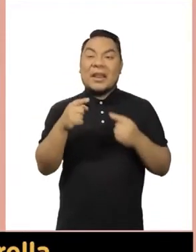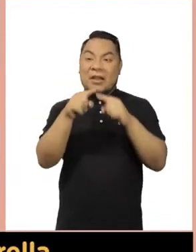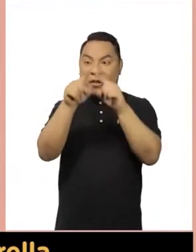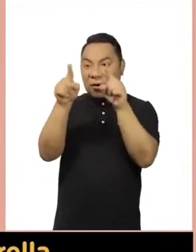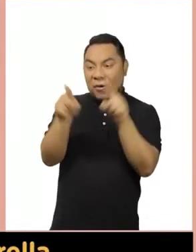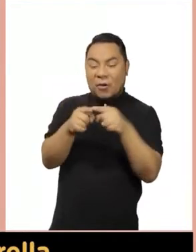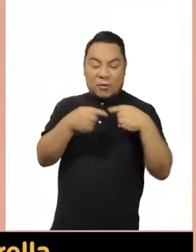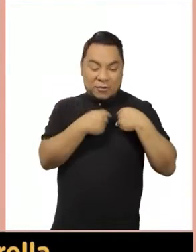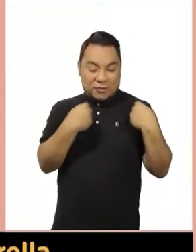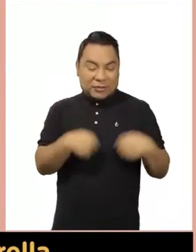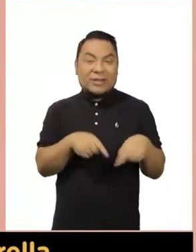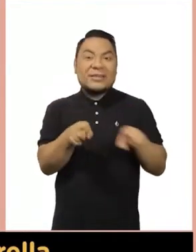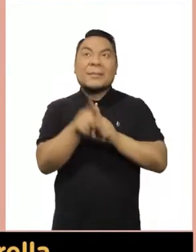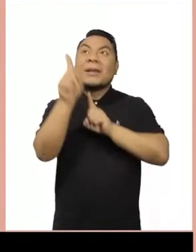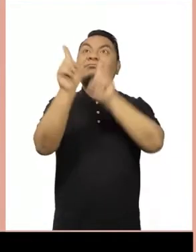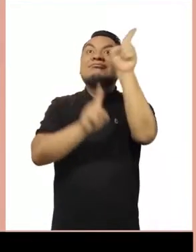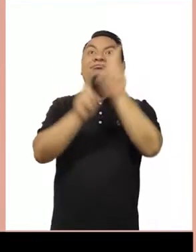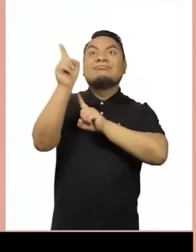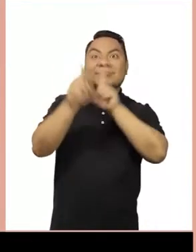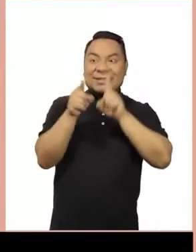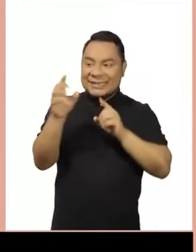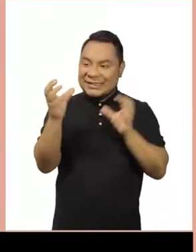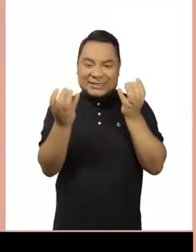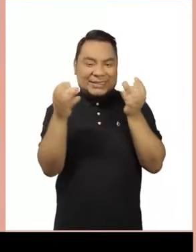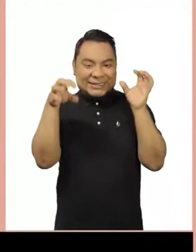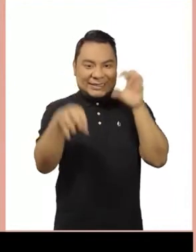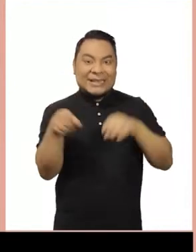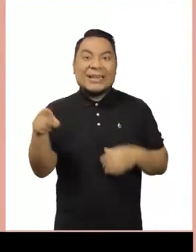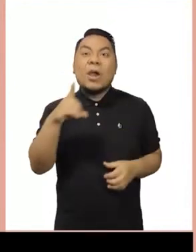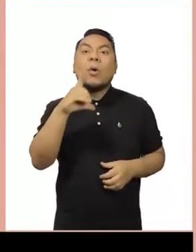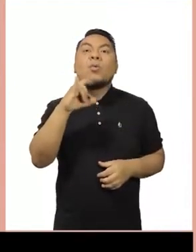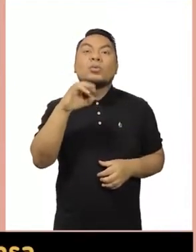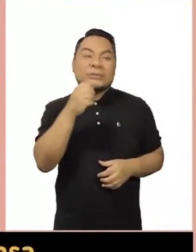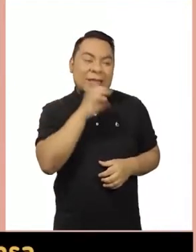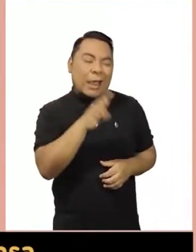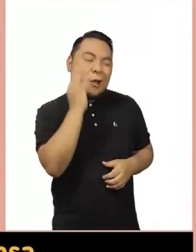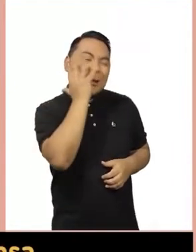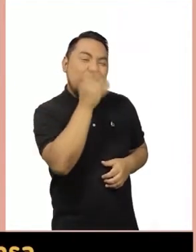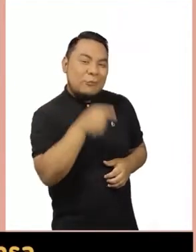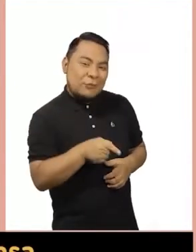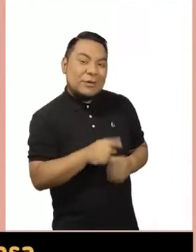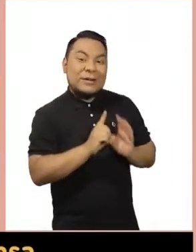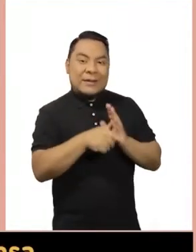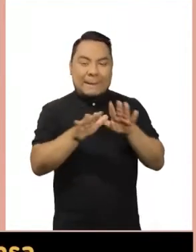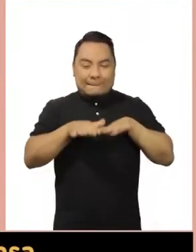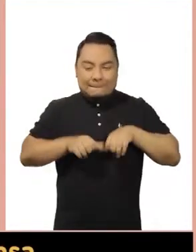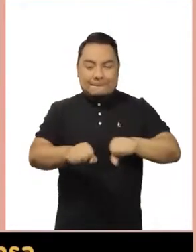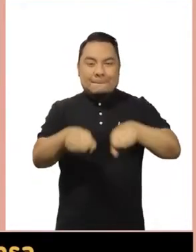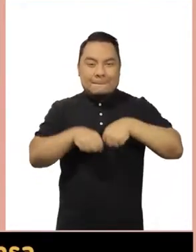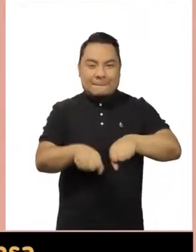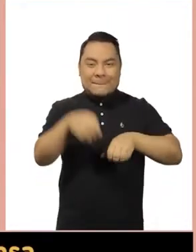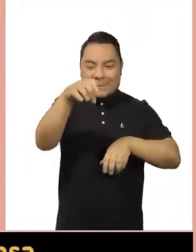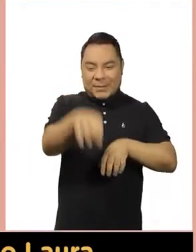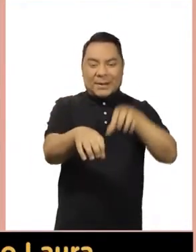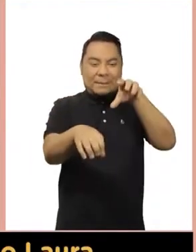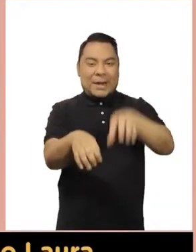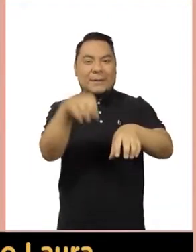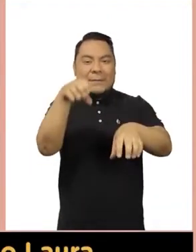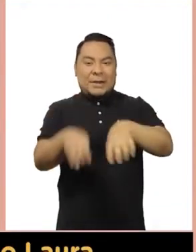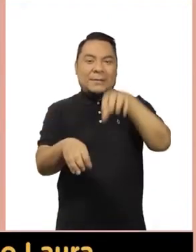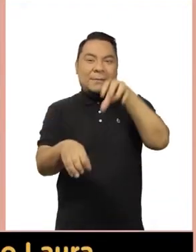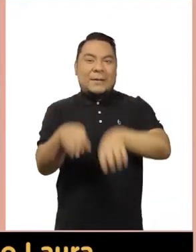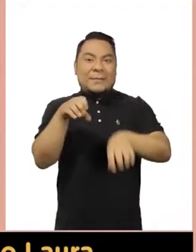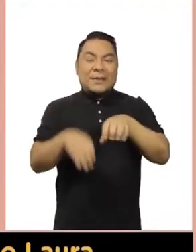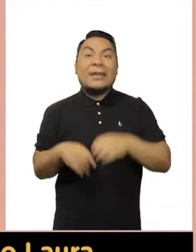Habían en forma de corazón y de estrella. ¡Qué lindas!, dijo Cusi, terminando así de cortar toda la masa. ¡Hay